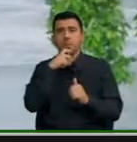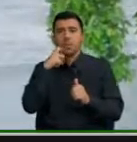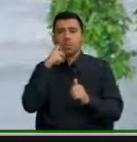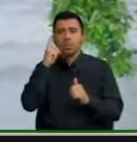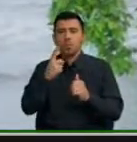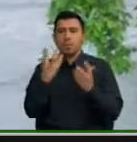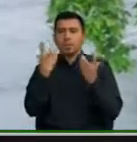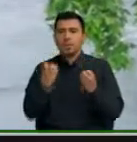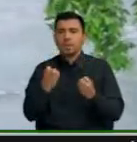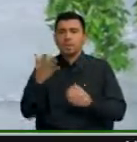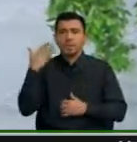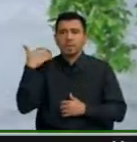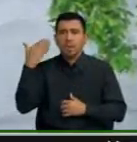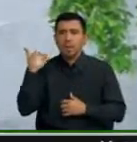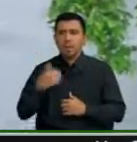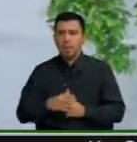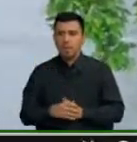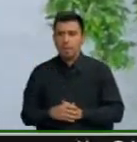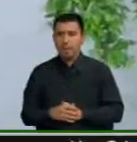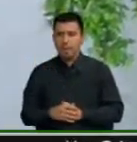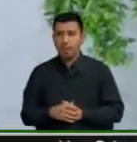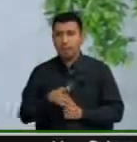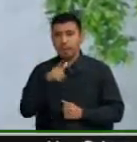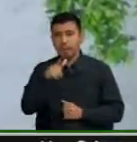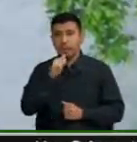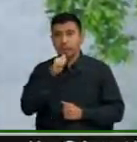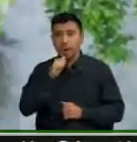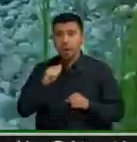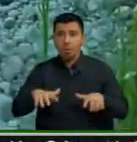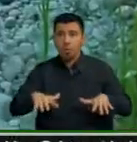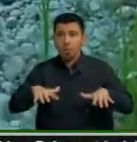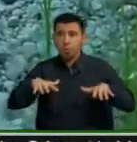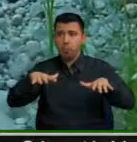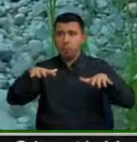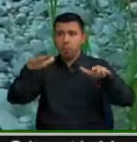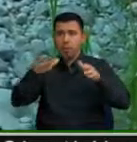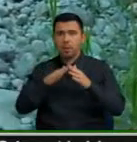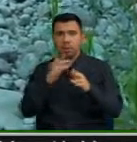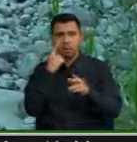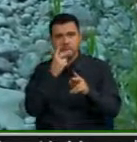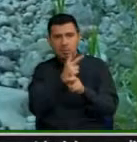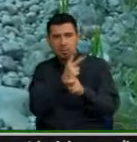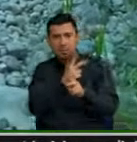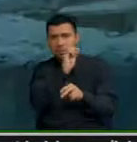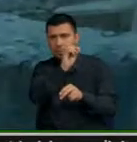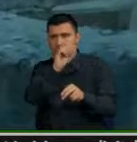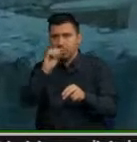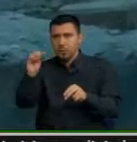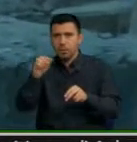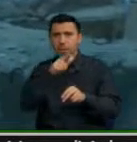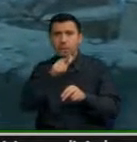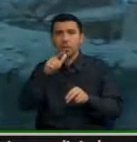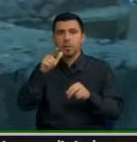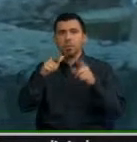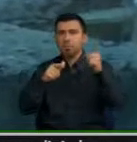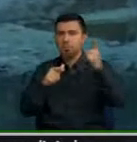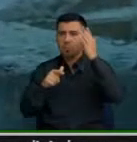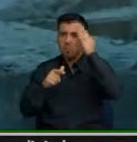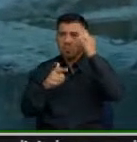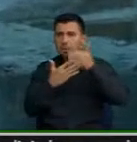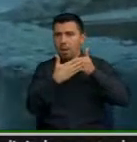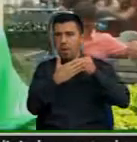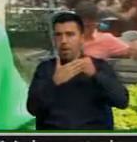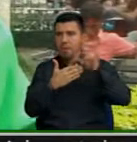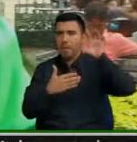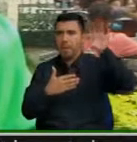Pese a las lluvias presentadas recientemente, la alerta de sequía se mantiene ante los pronósticos dados por los entes meteorológicos en el país.